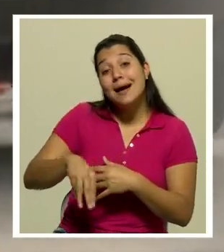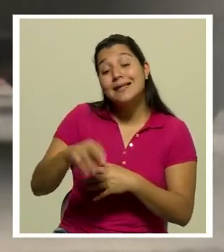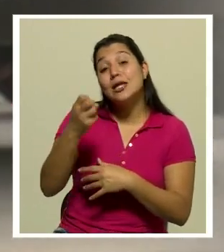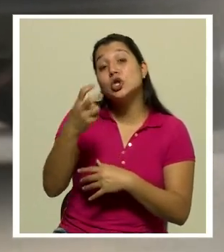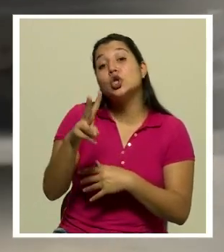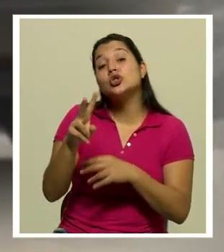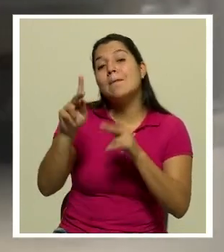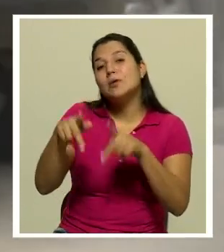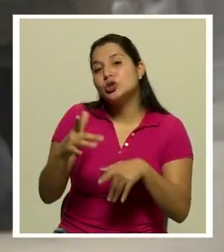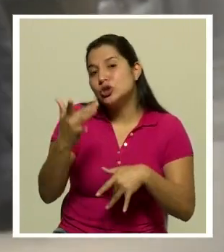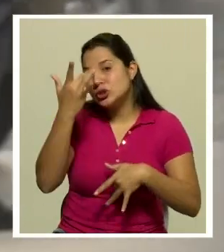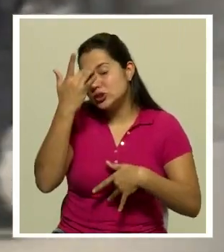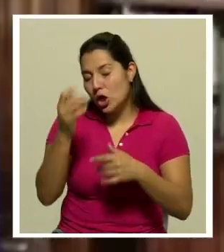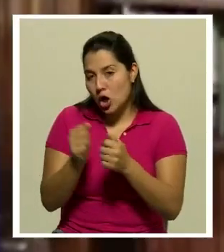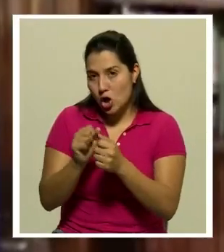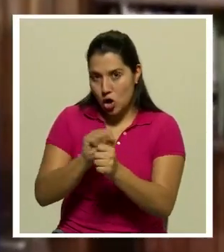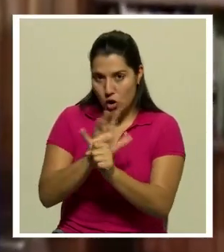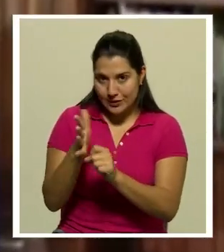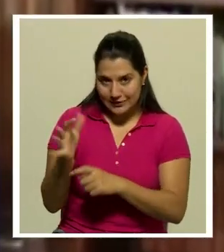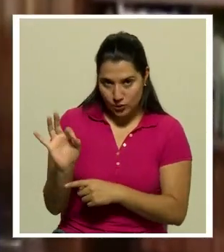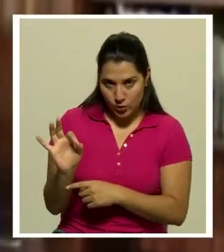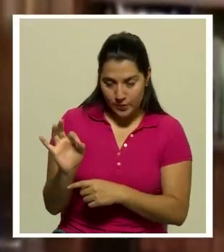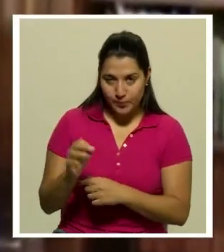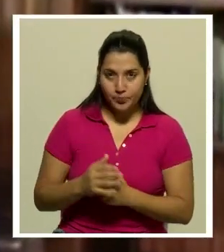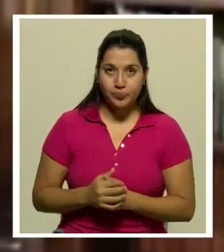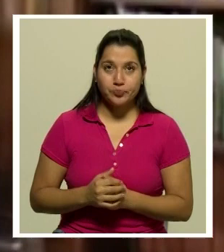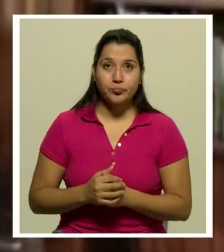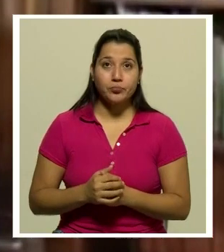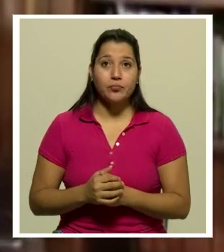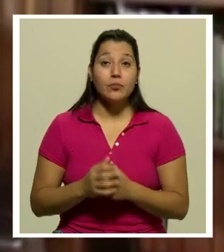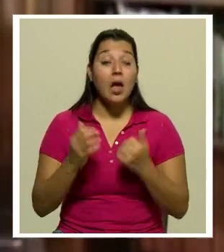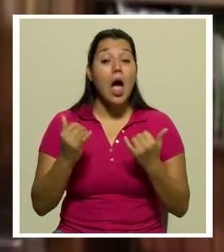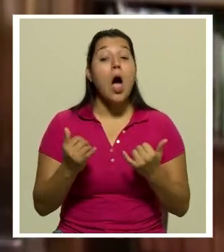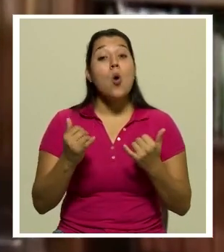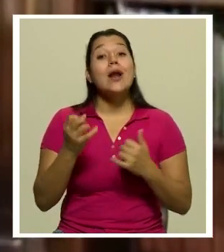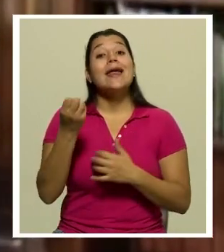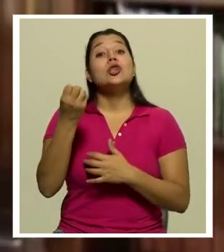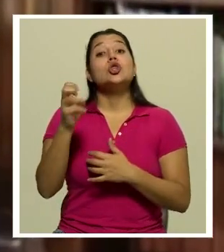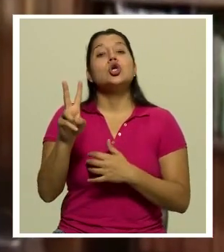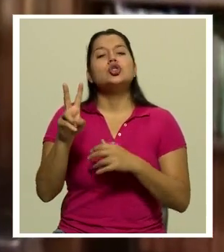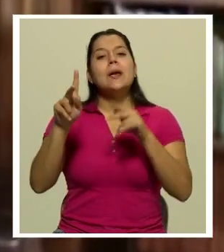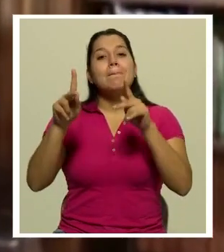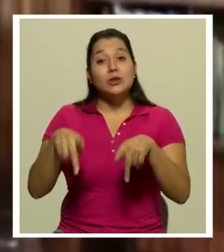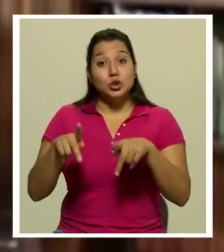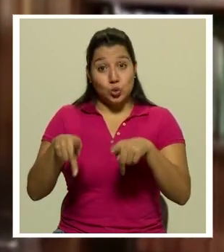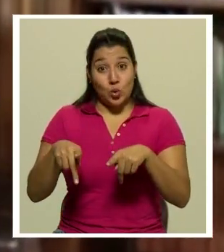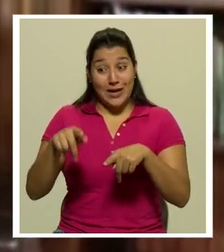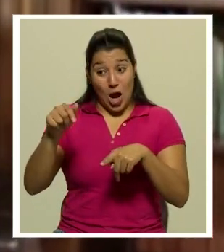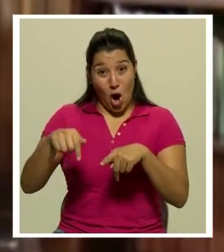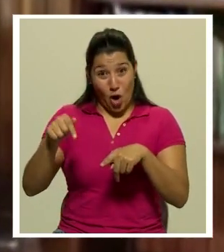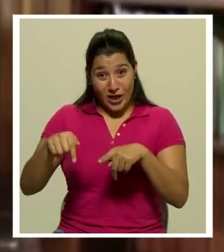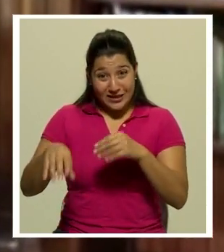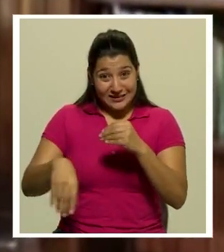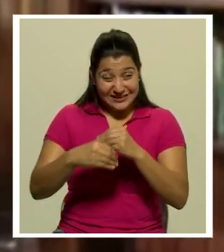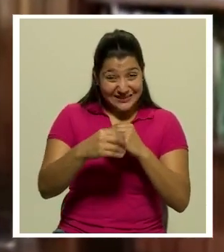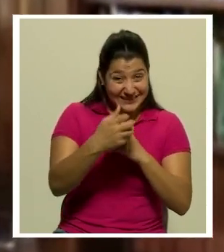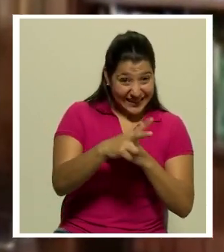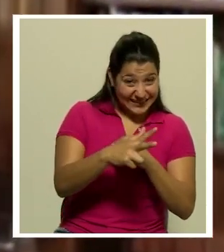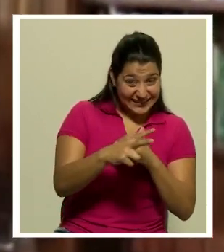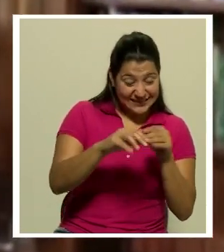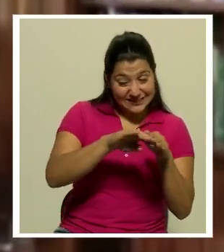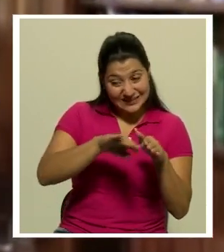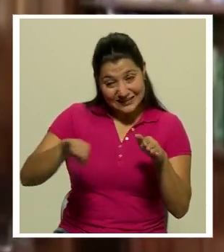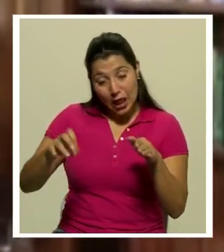se contagiaron con el COVID-19. 12 de estos nuevos casos se registran en el Centro de Aprehensión Regional Central de Migración.